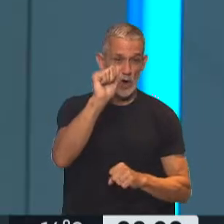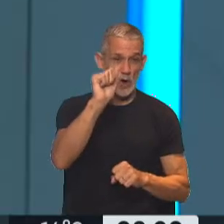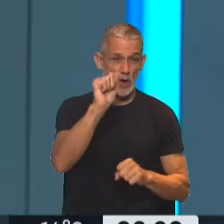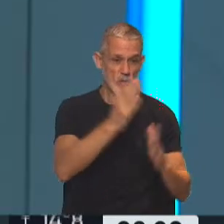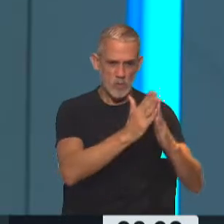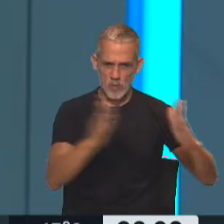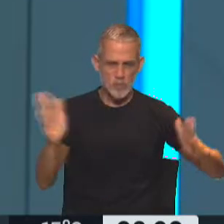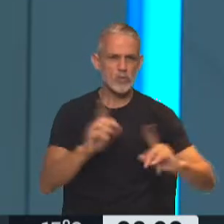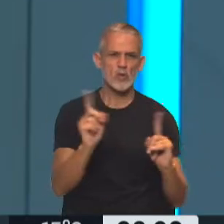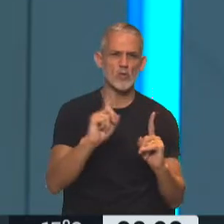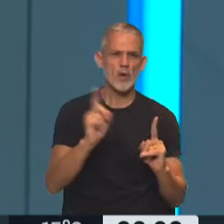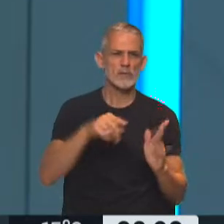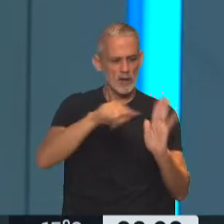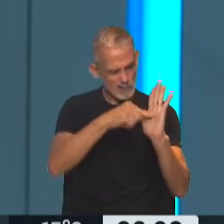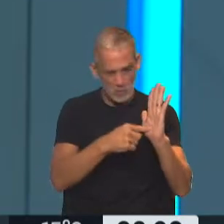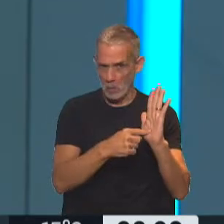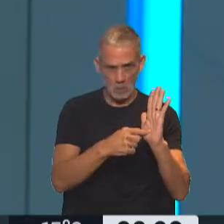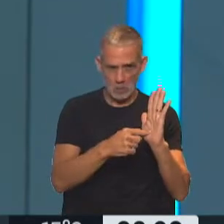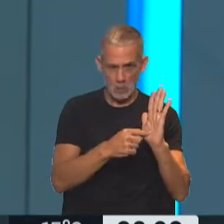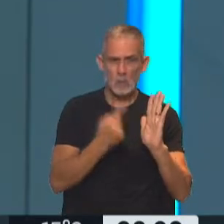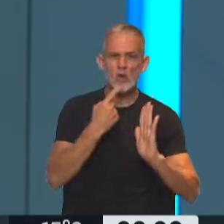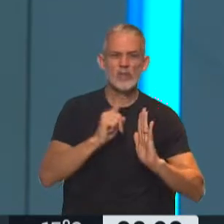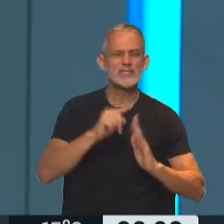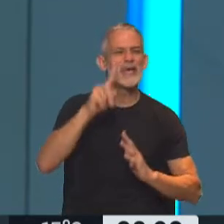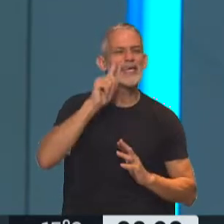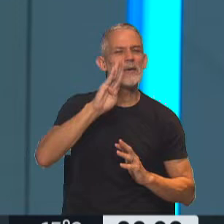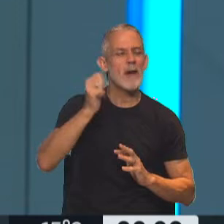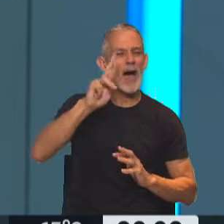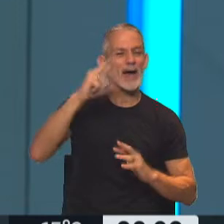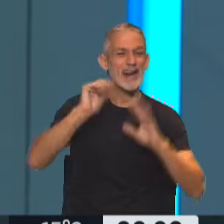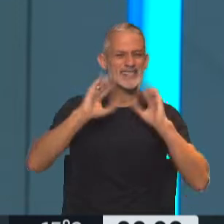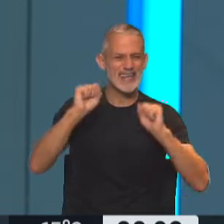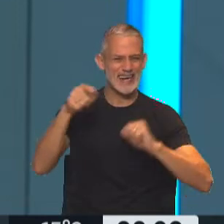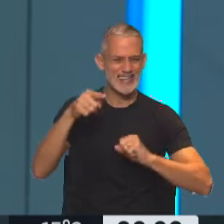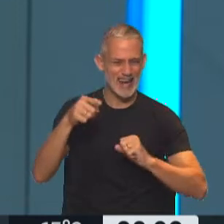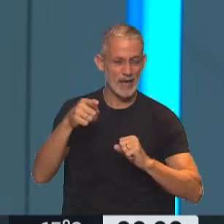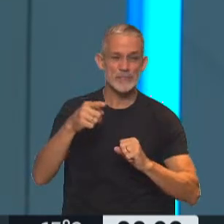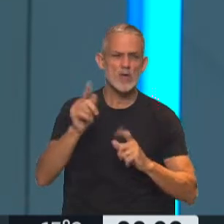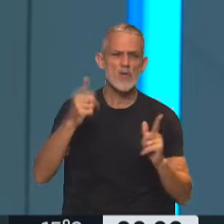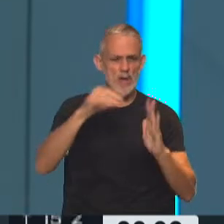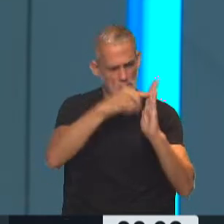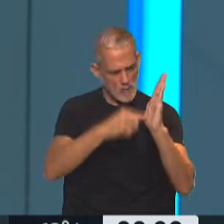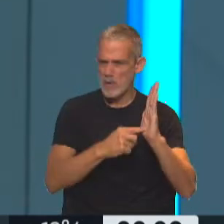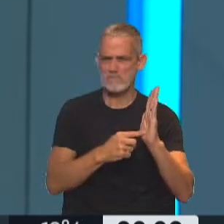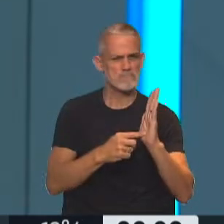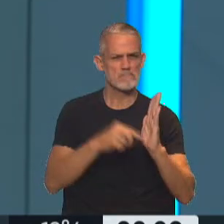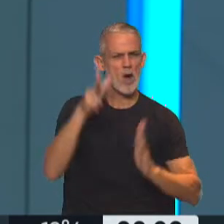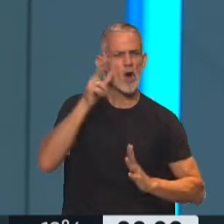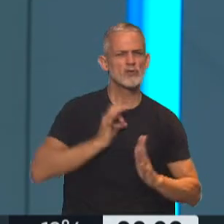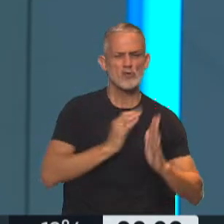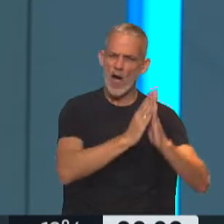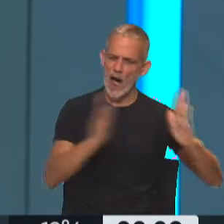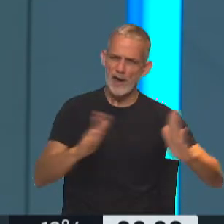debe cumplirlo porque no es una exigencia. Y de hecho lo aclara Vilma Ibarra, la secretaria legal y técnica. Entonces? No es una exigencia que esté en la